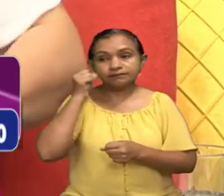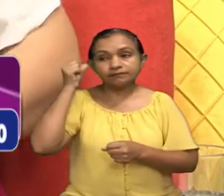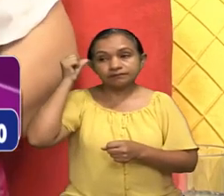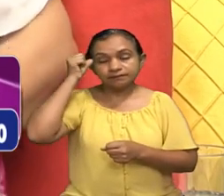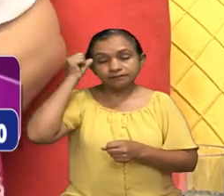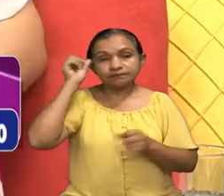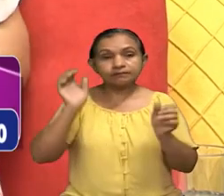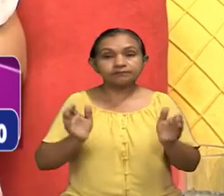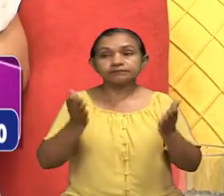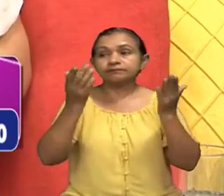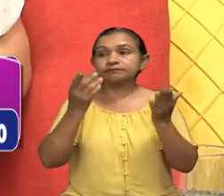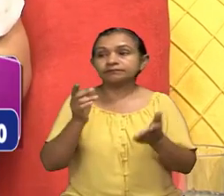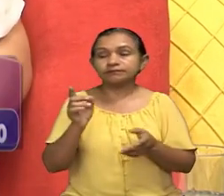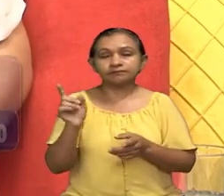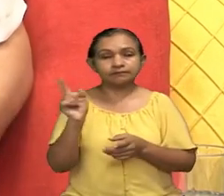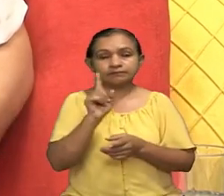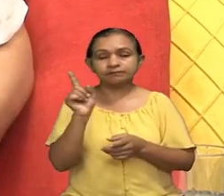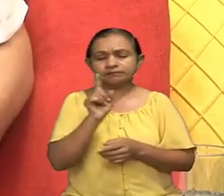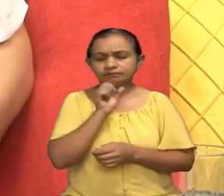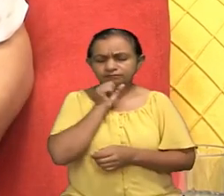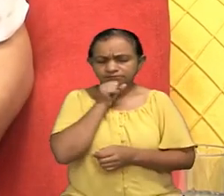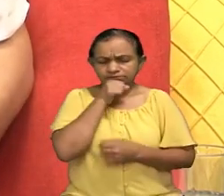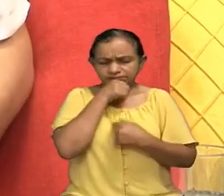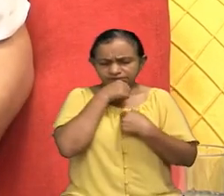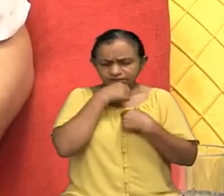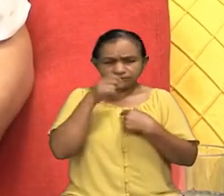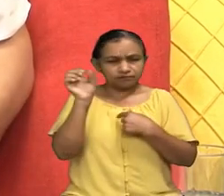mayores: no somos viejos,